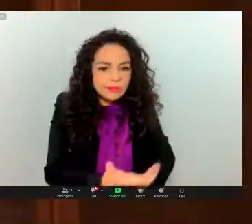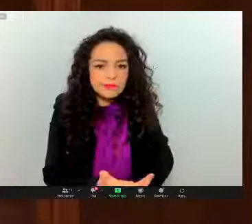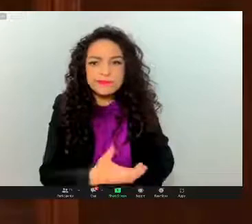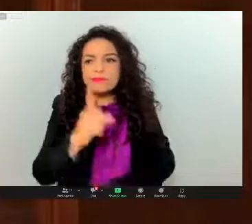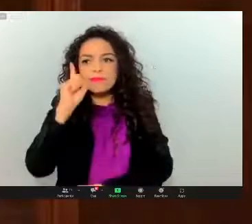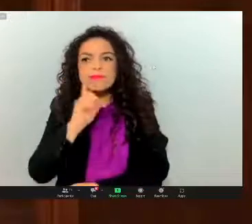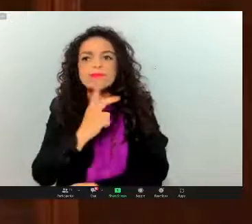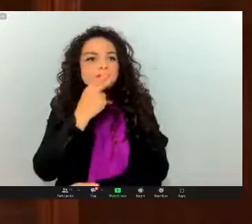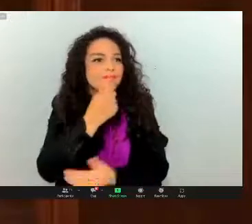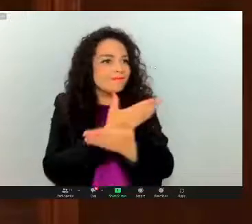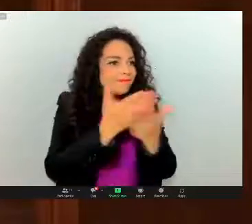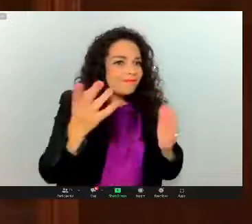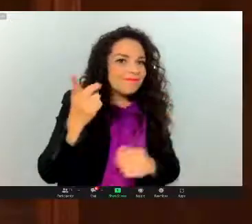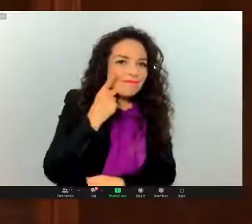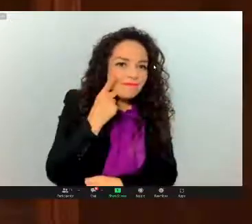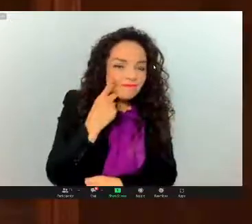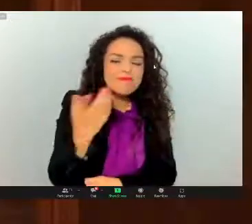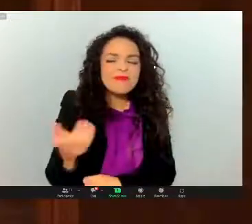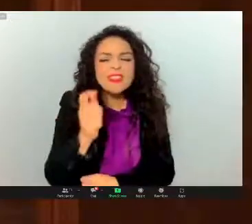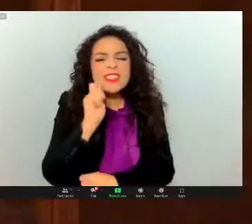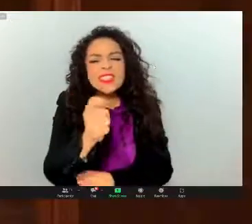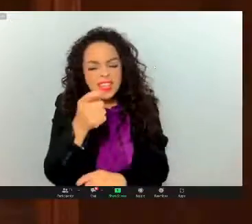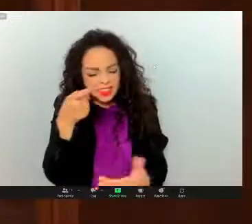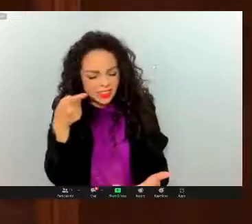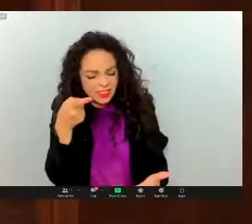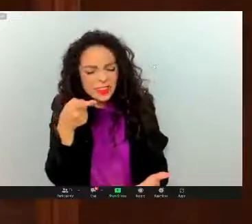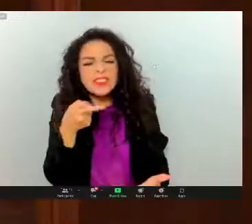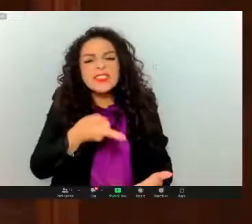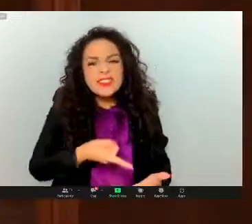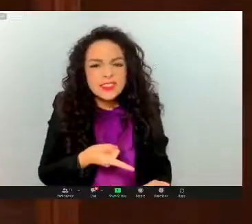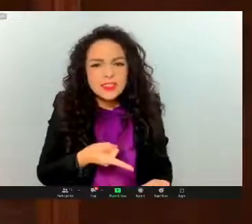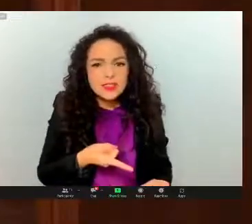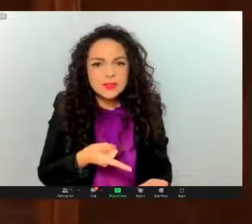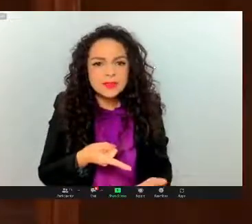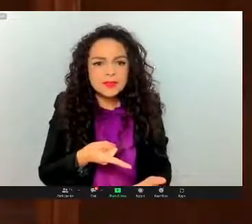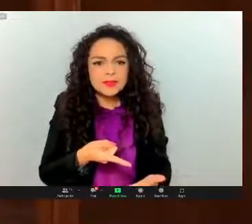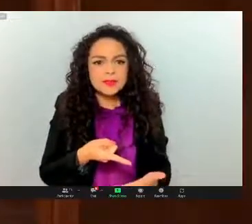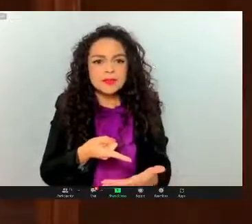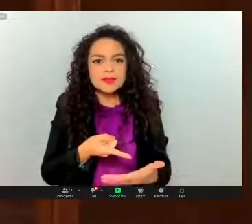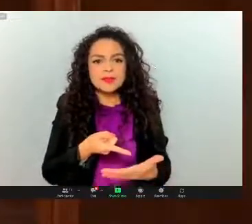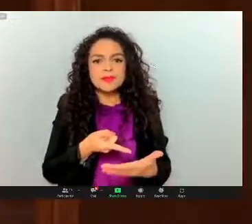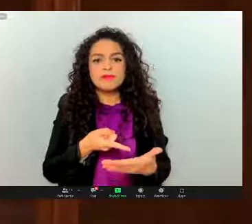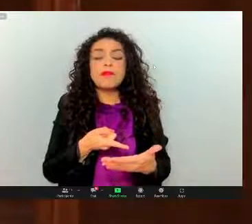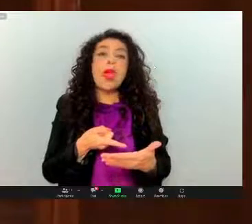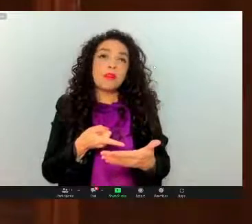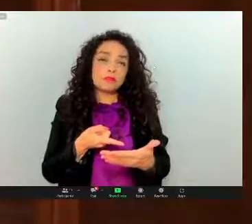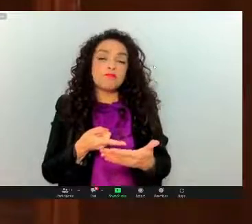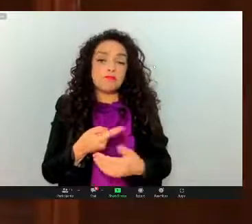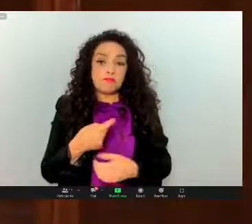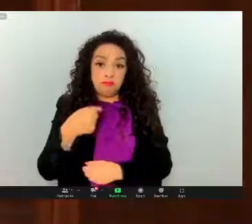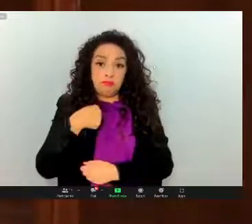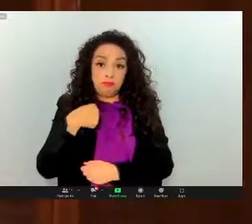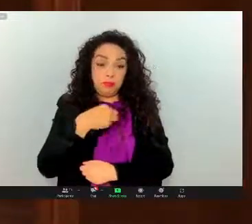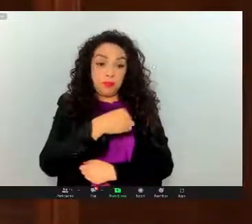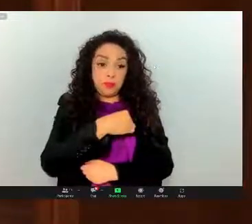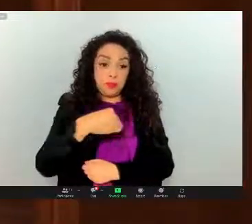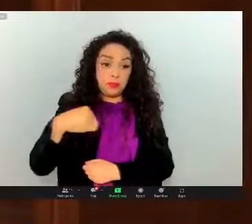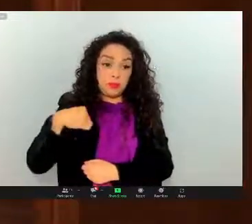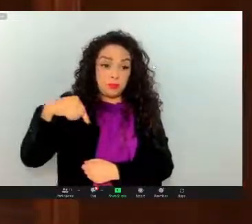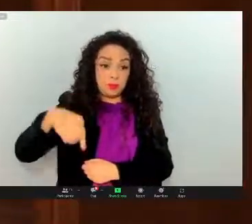sentido de que como máximo soberano del poder legislativo, como uno de los poderes,